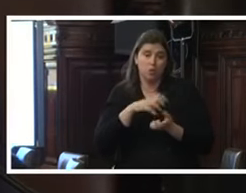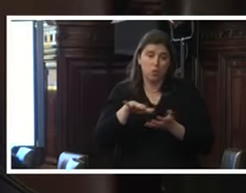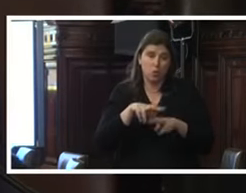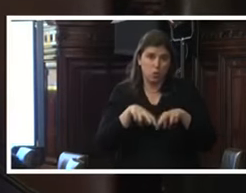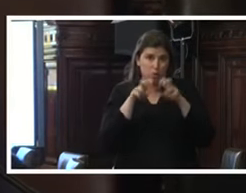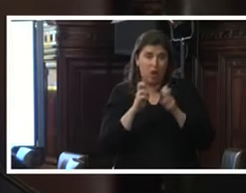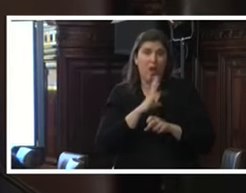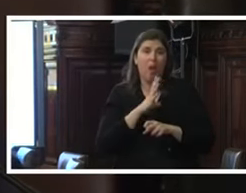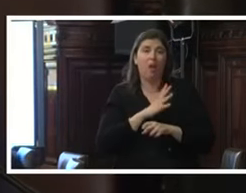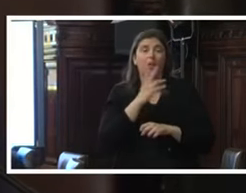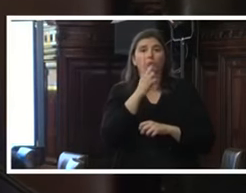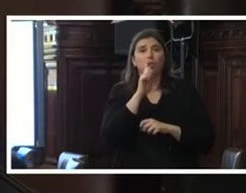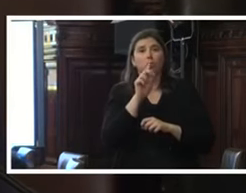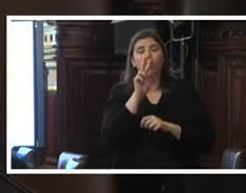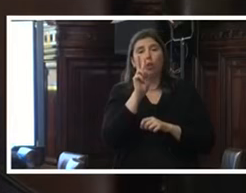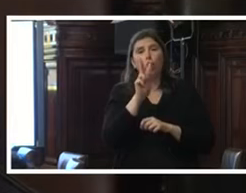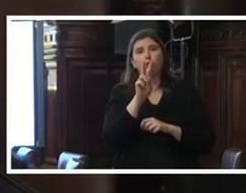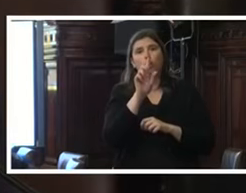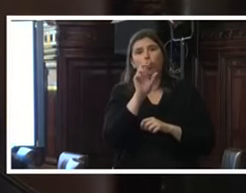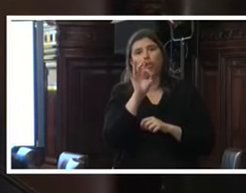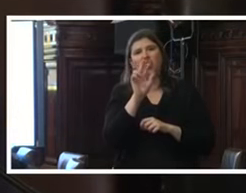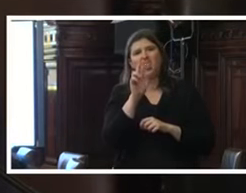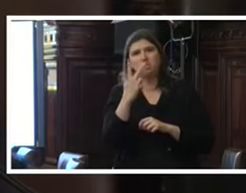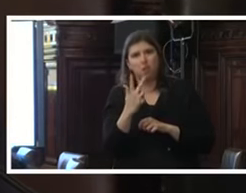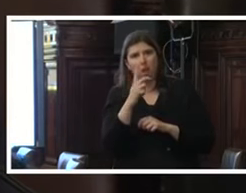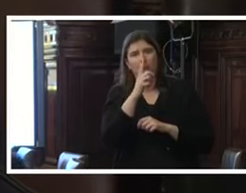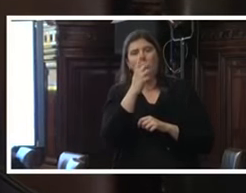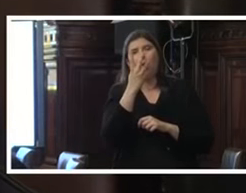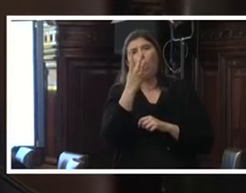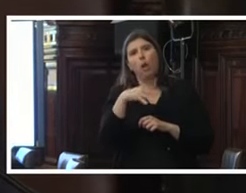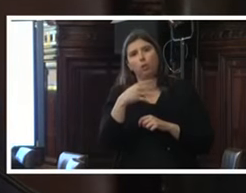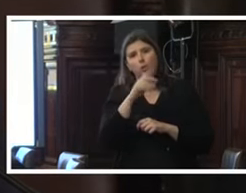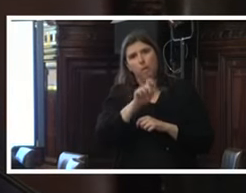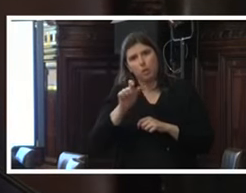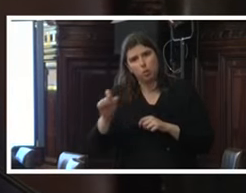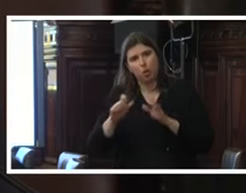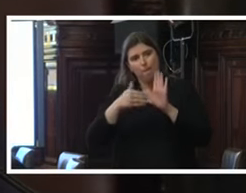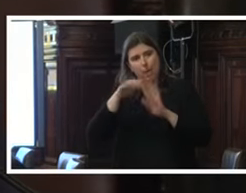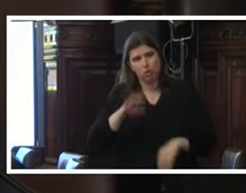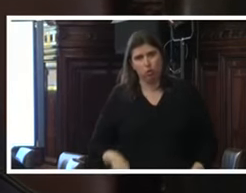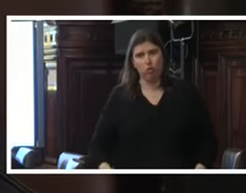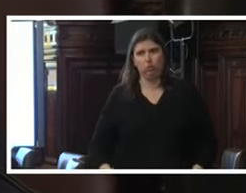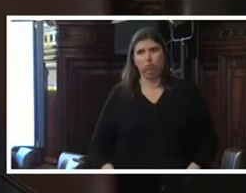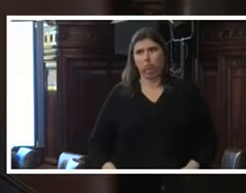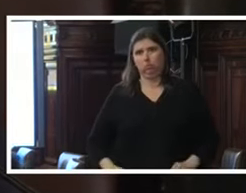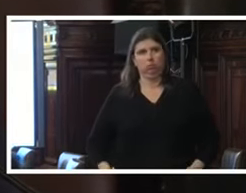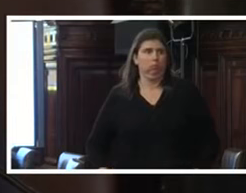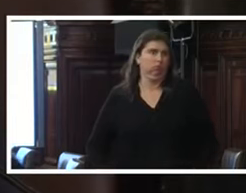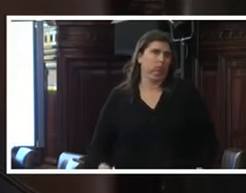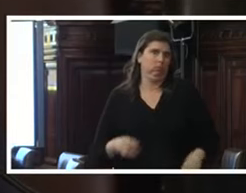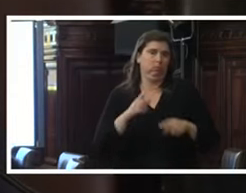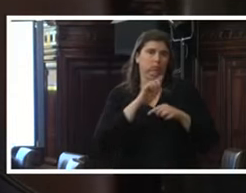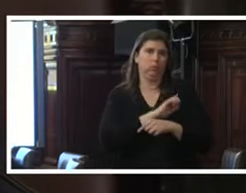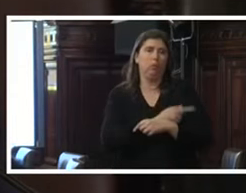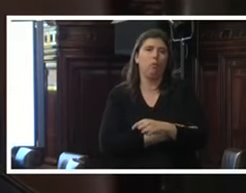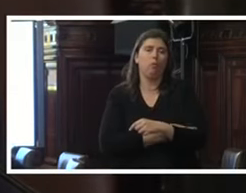203 mil 114 personas cotizantes mayores de 60 años de acuerdo a datos del instituto de previsión social de la fuerza armada ipsfa